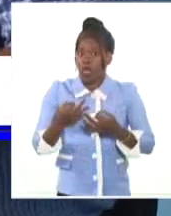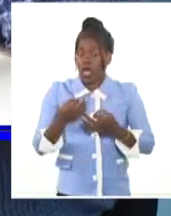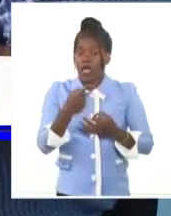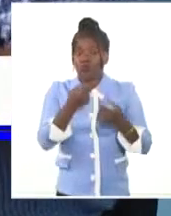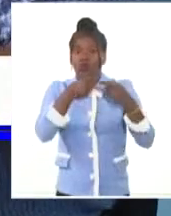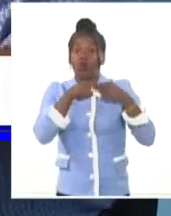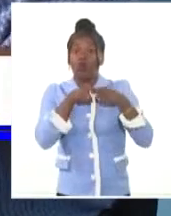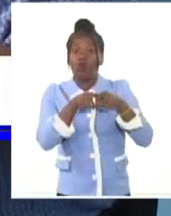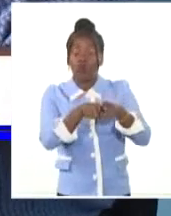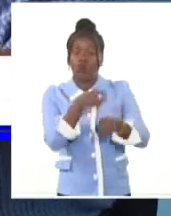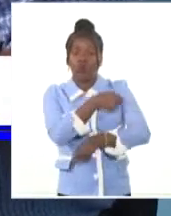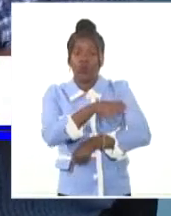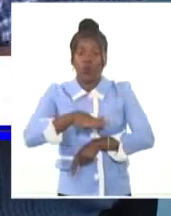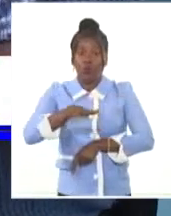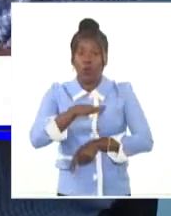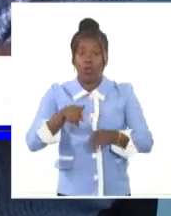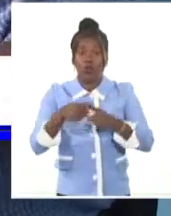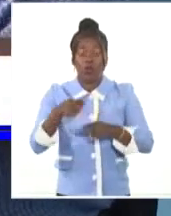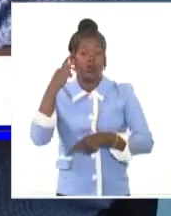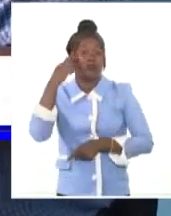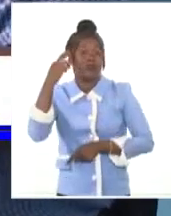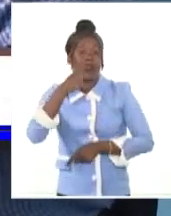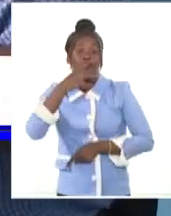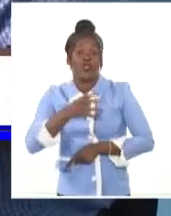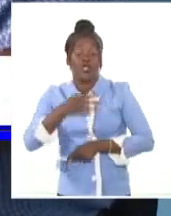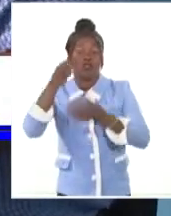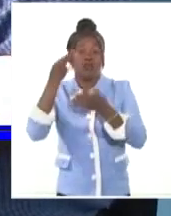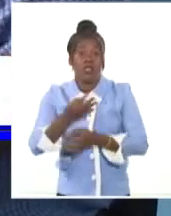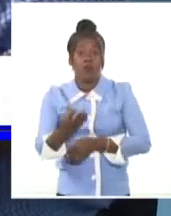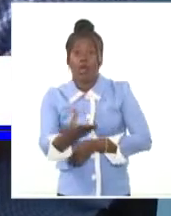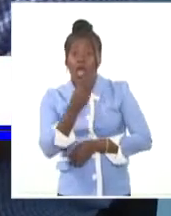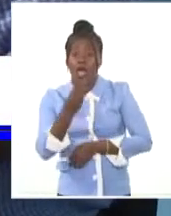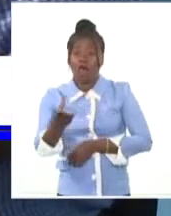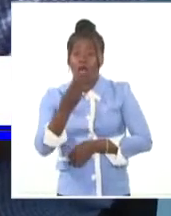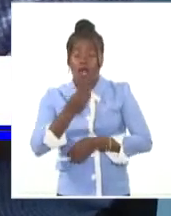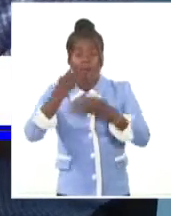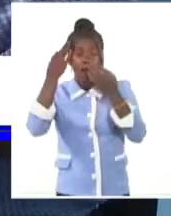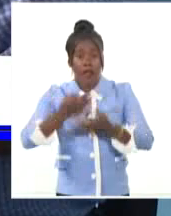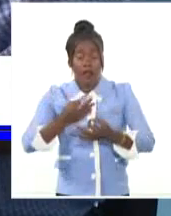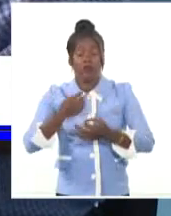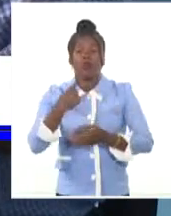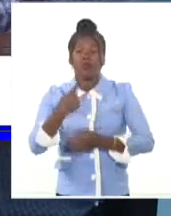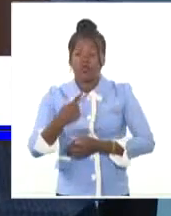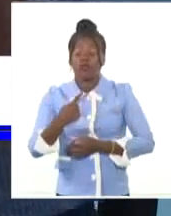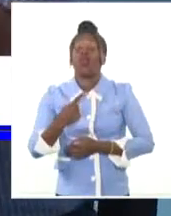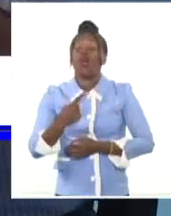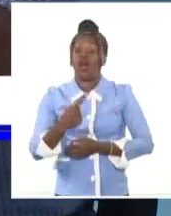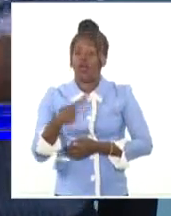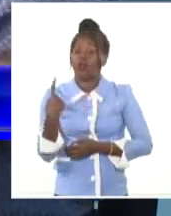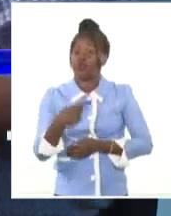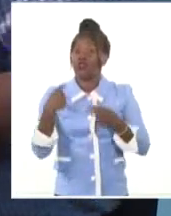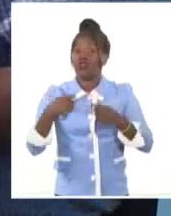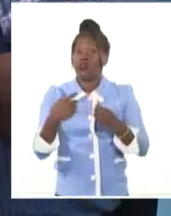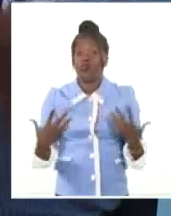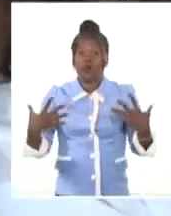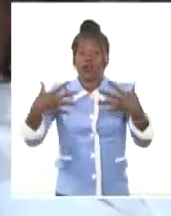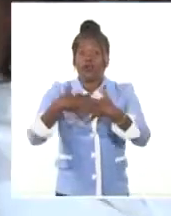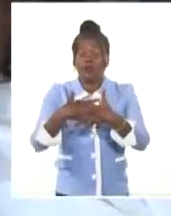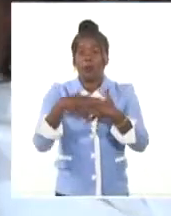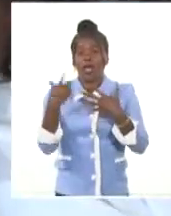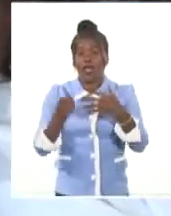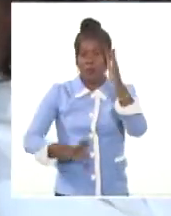del pueblo cubano, que Fidel nos ha dicho mil veces que es lo que nos ha traído hasta aquí, el general de ejército Raúl, se demuestra.